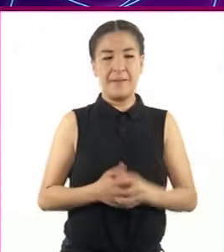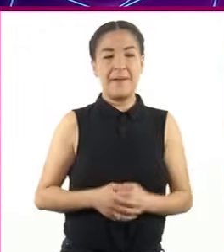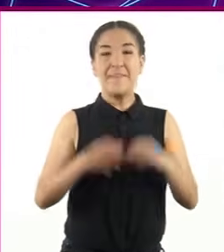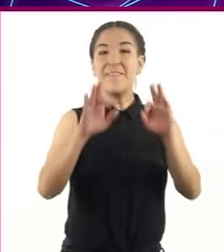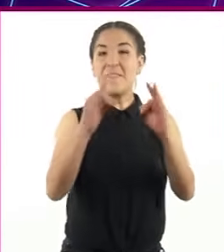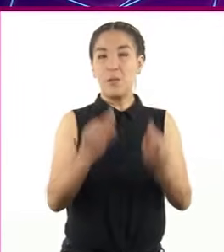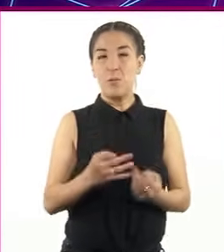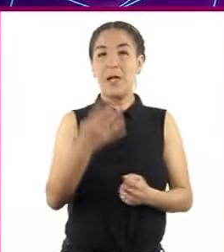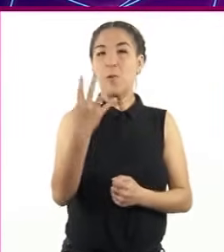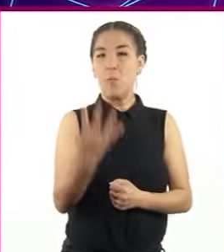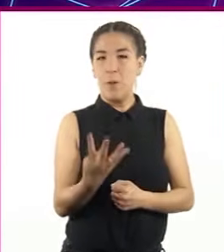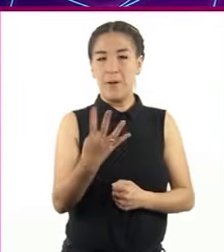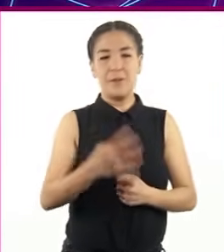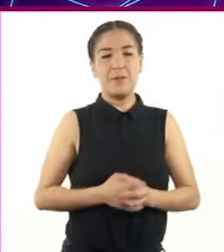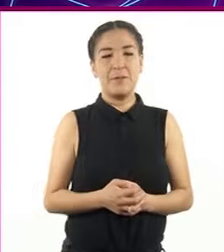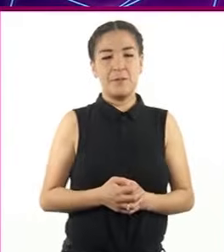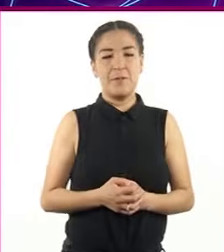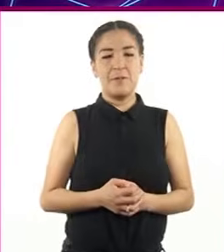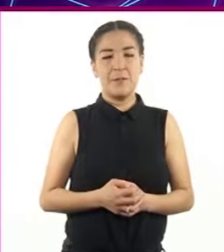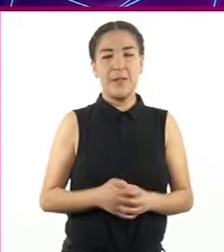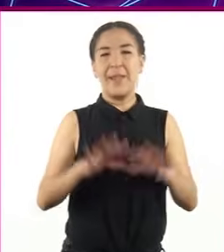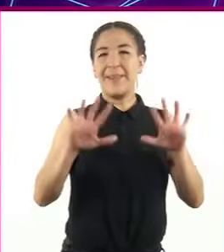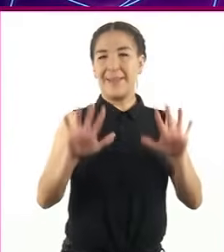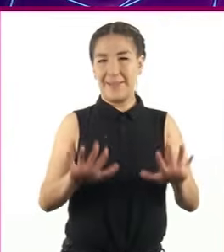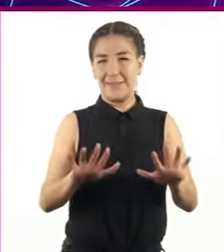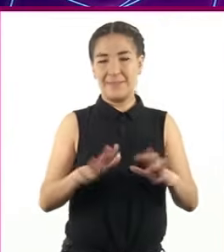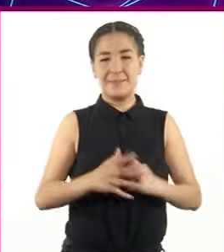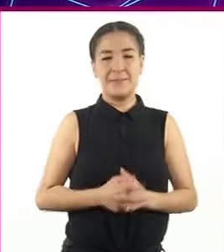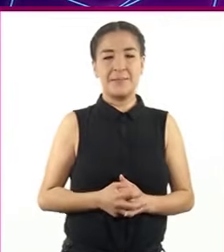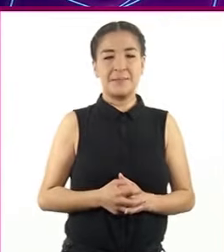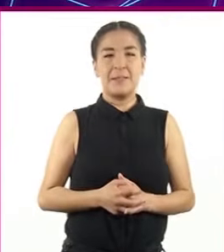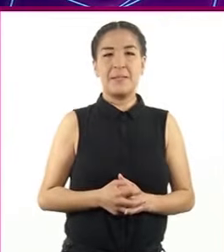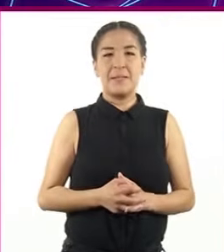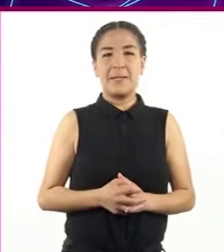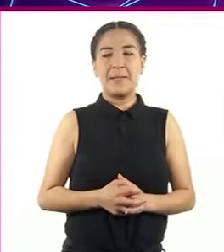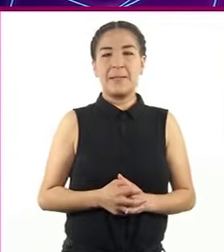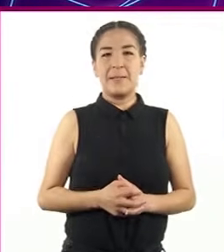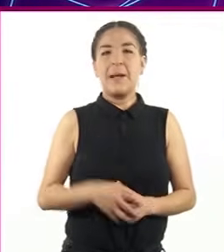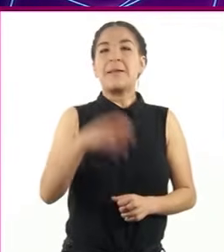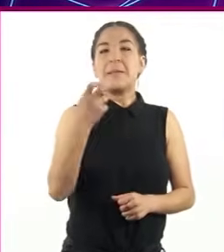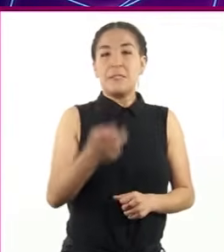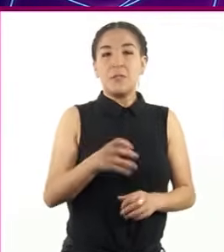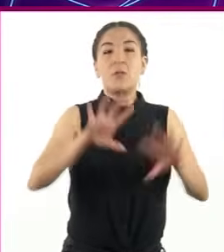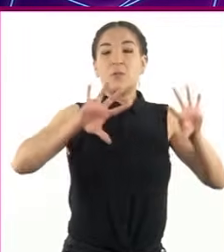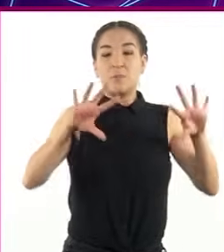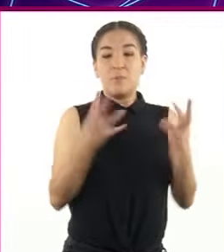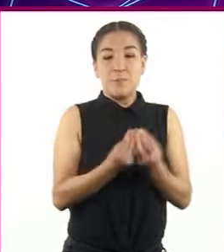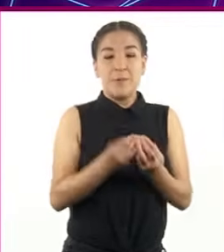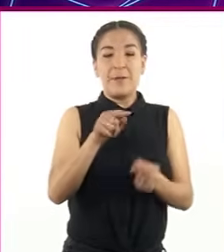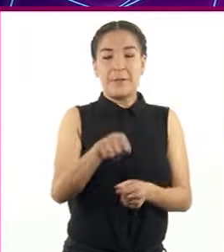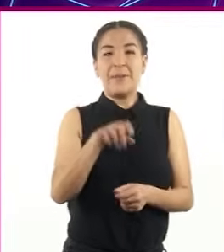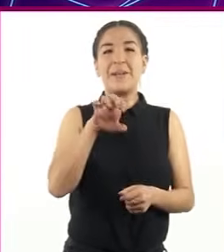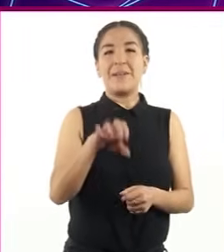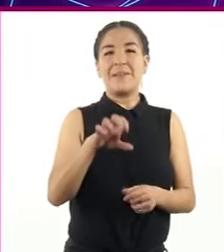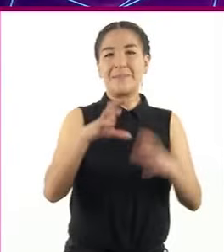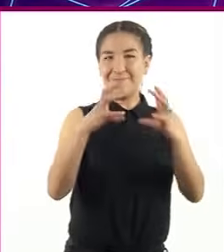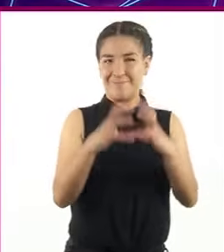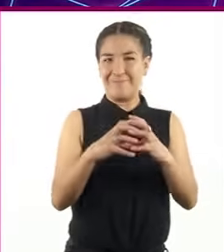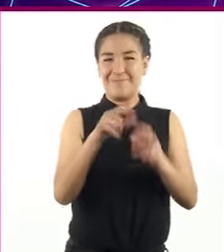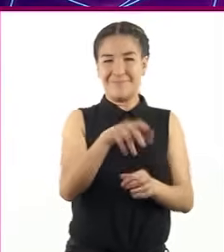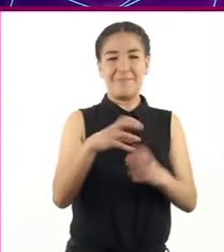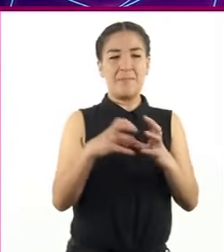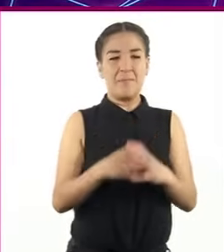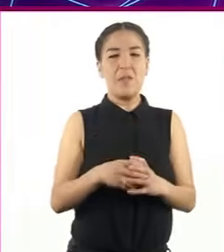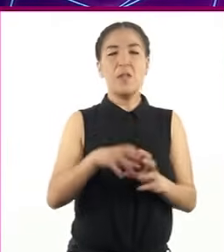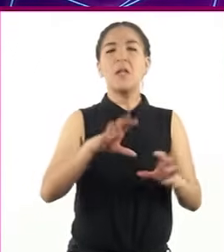figura 4 está elaborada con 10 esferas. Considerando el total de esferas por figura, se observa